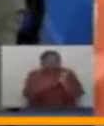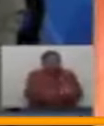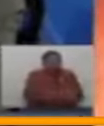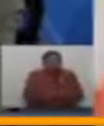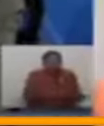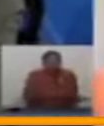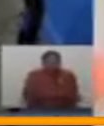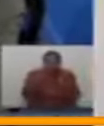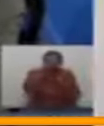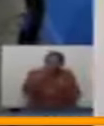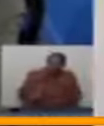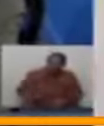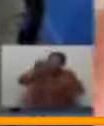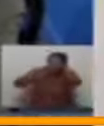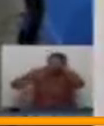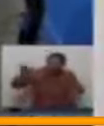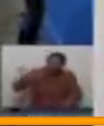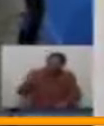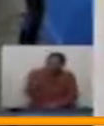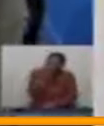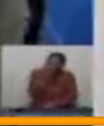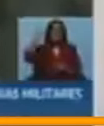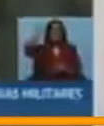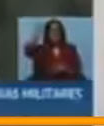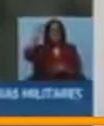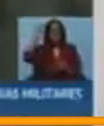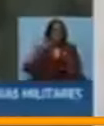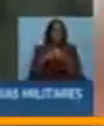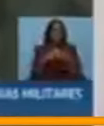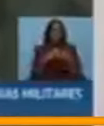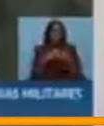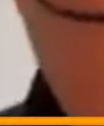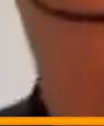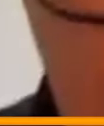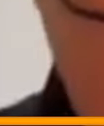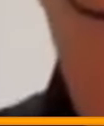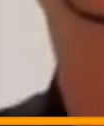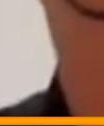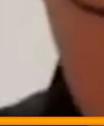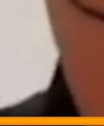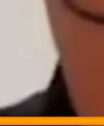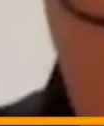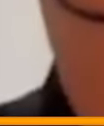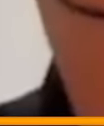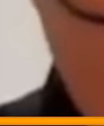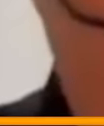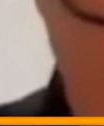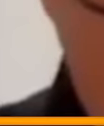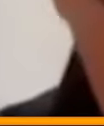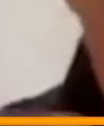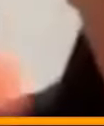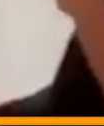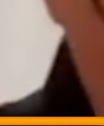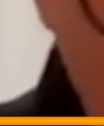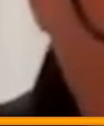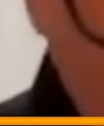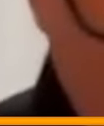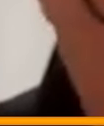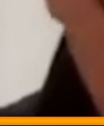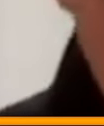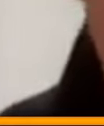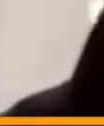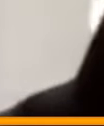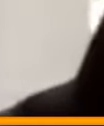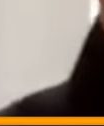ser secretos, invisibles esas actuaciones, ¿no? Porque bueno, habían condiciones que lo permitían. Pero ahora más bien están utilizando